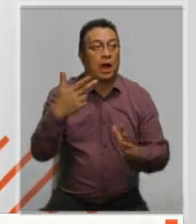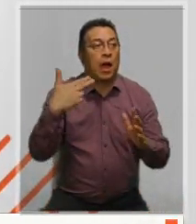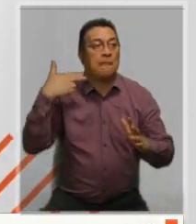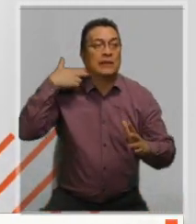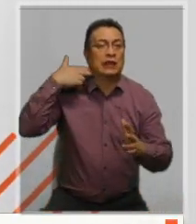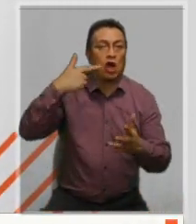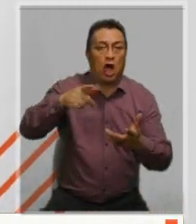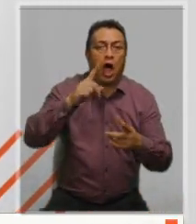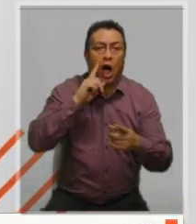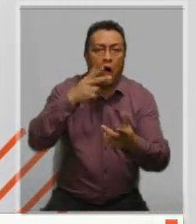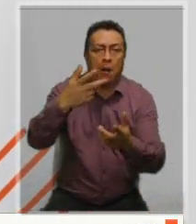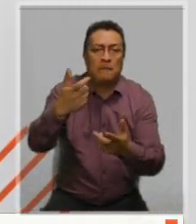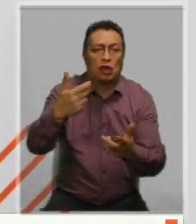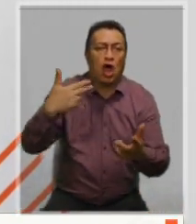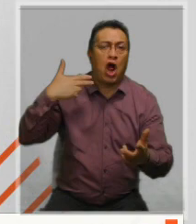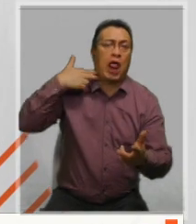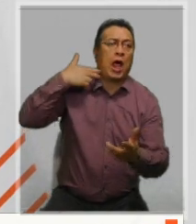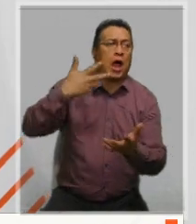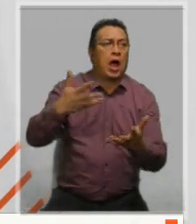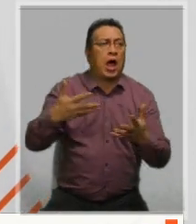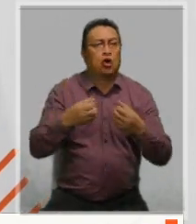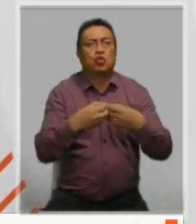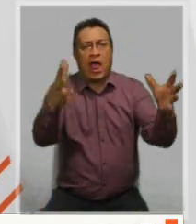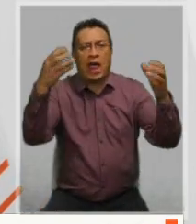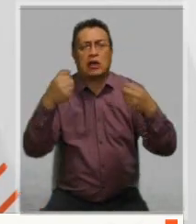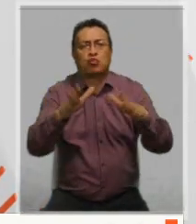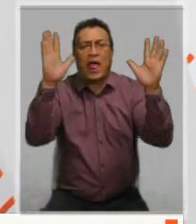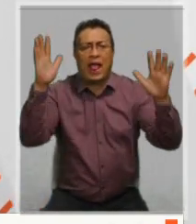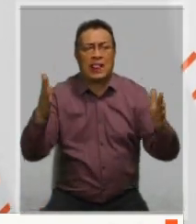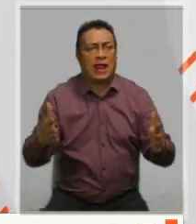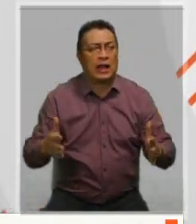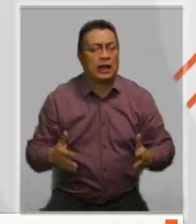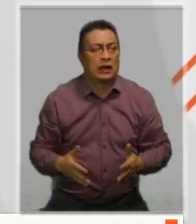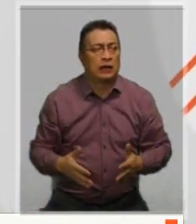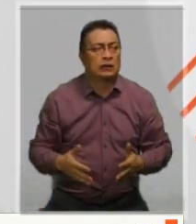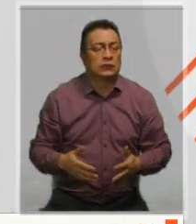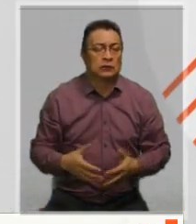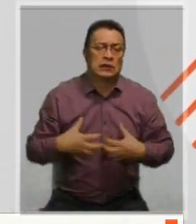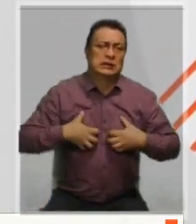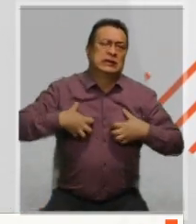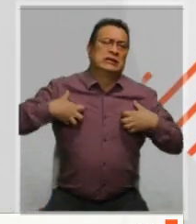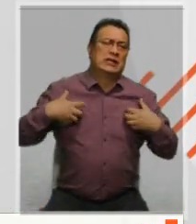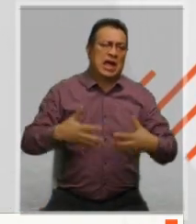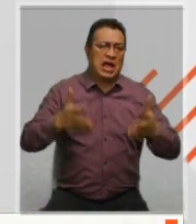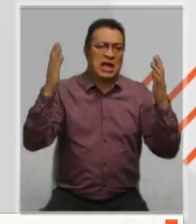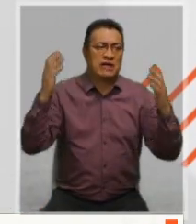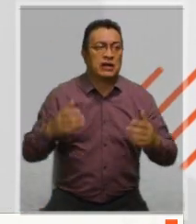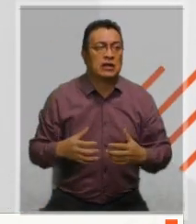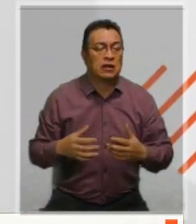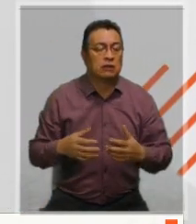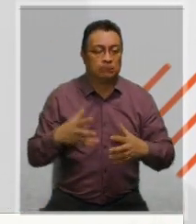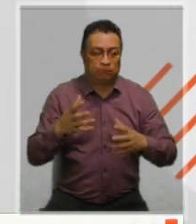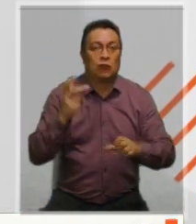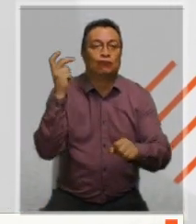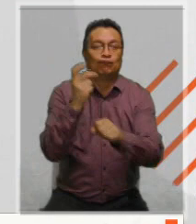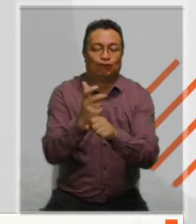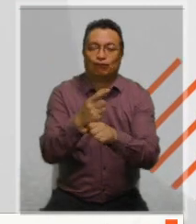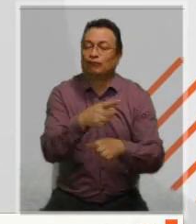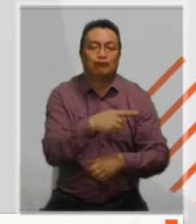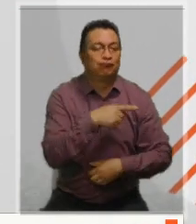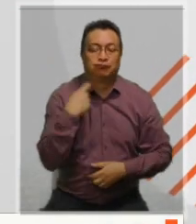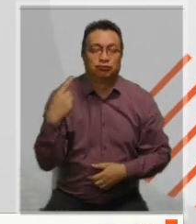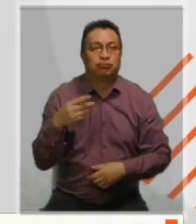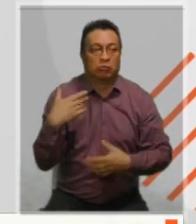¡Suéltalo! Al jefe. Grábanos más, vale. ¡Ay, qué rabia! Robo frustrado entonces, pero con